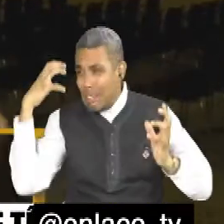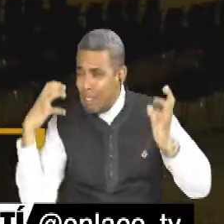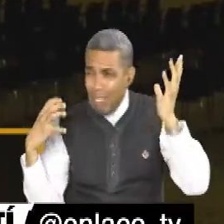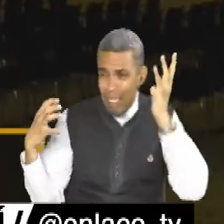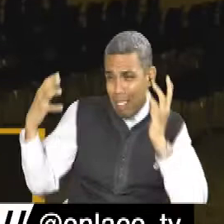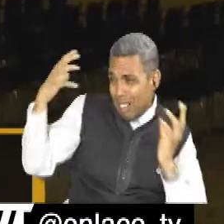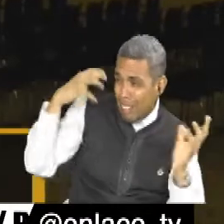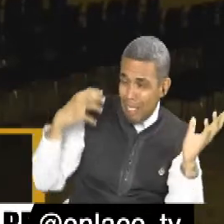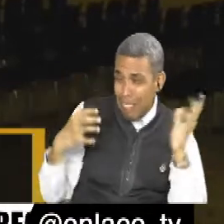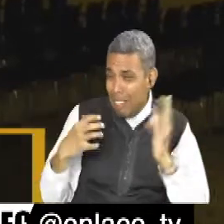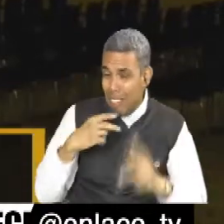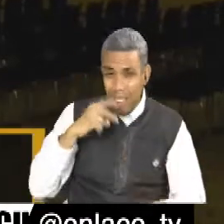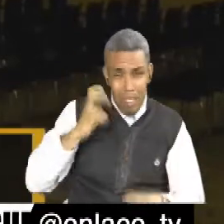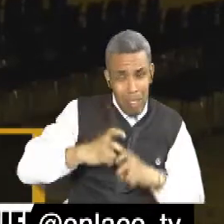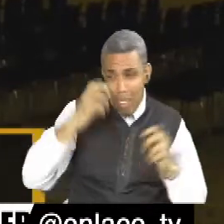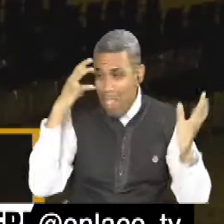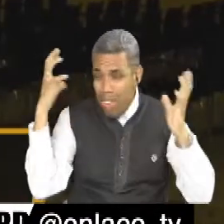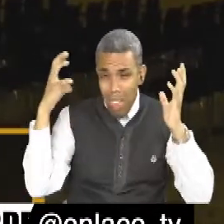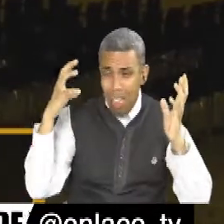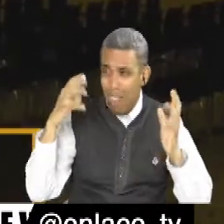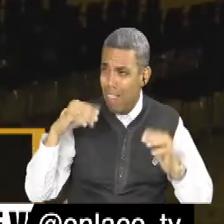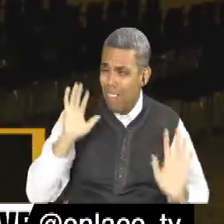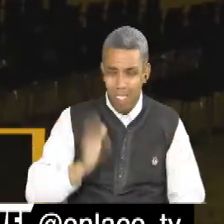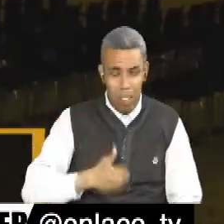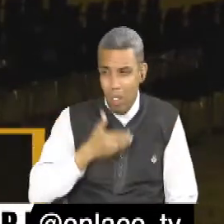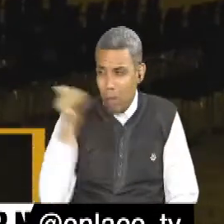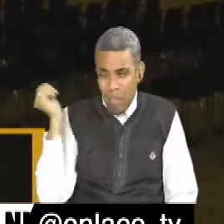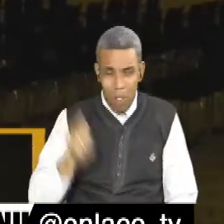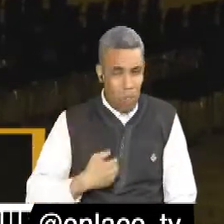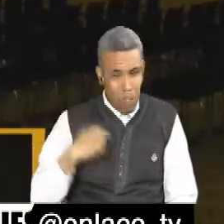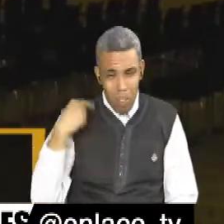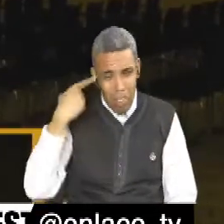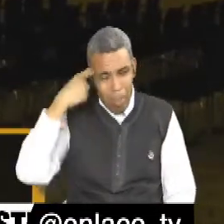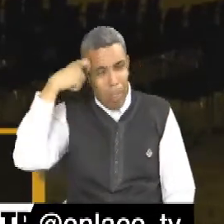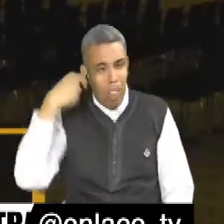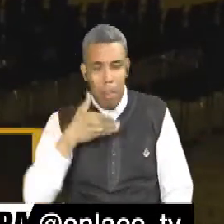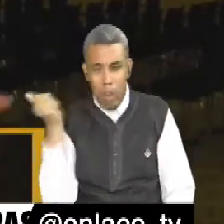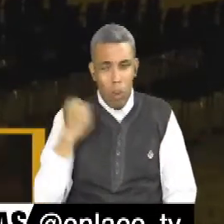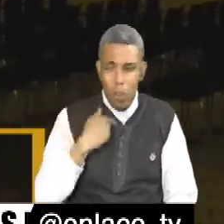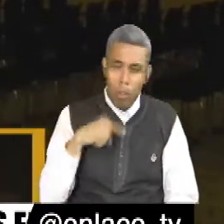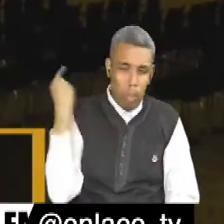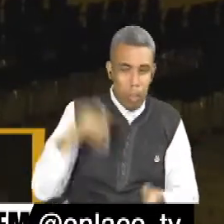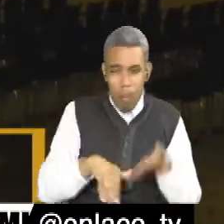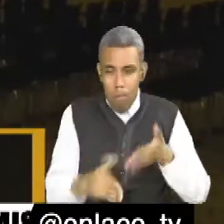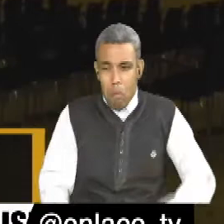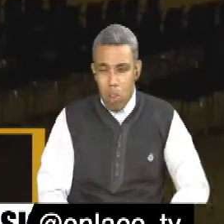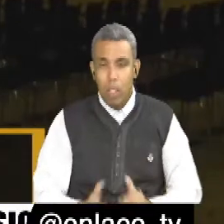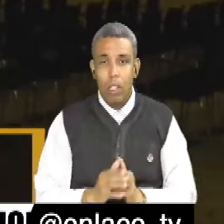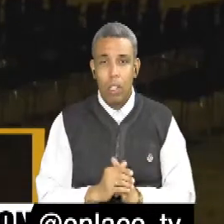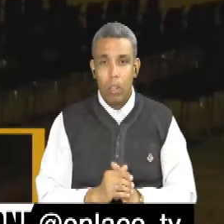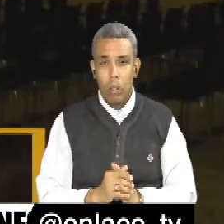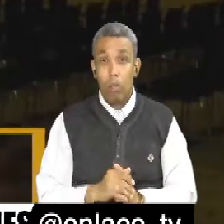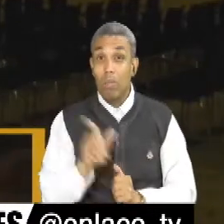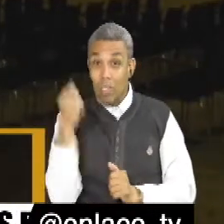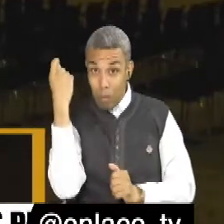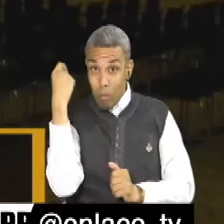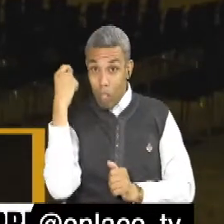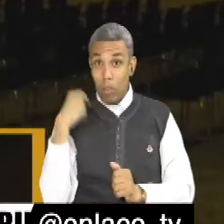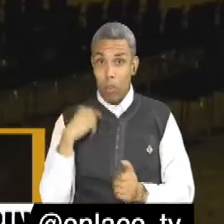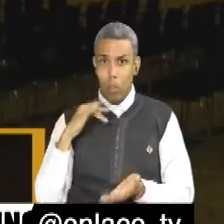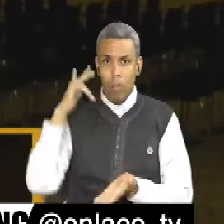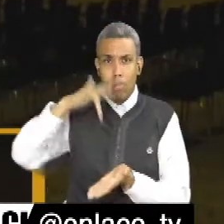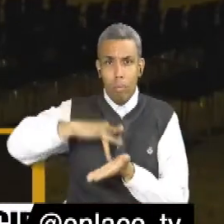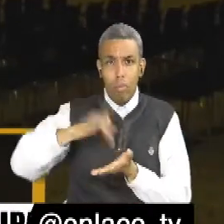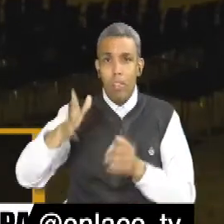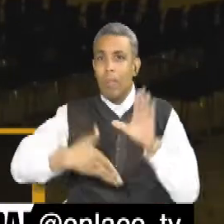luchando en un mundo donde siente que la van perdiendo. Eso es muy equivocado y el mundo se ha dado cuenta. Yo acabo de estar en Washington, Estados